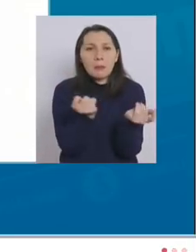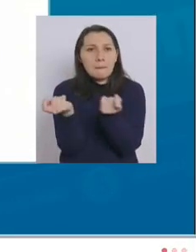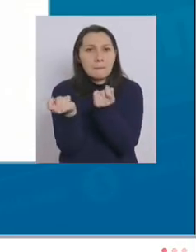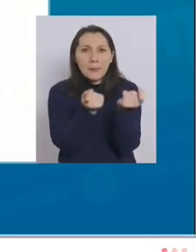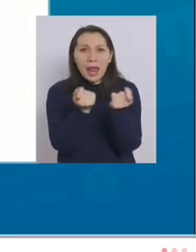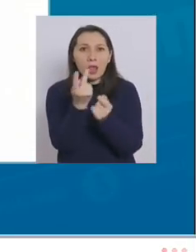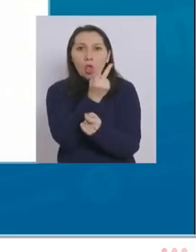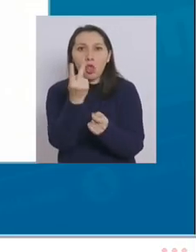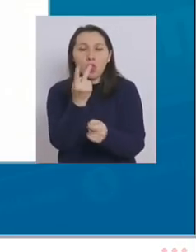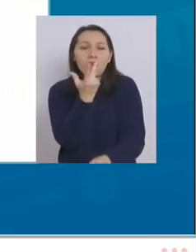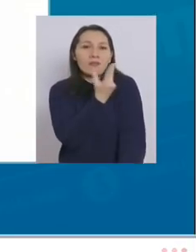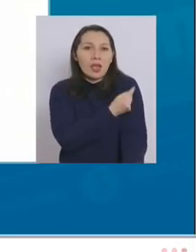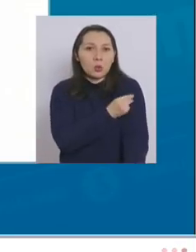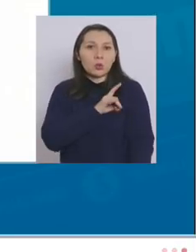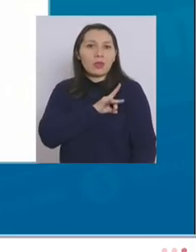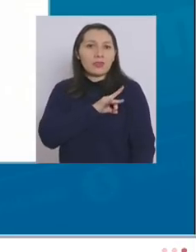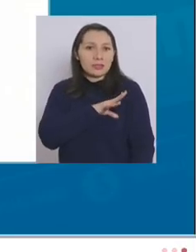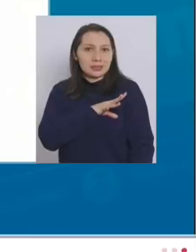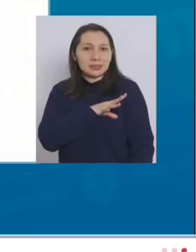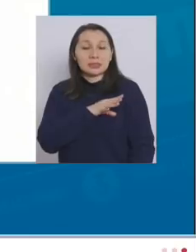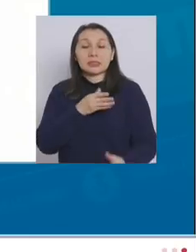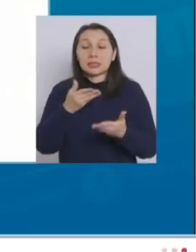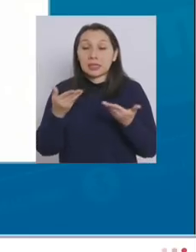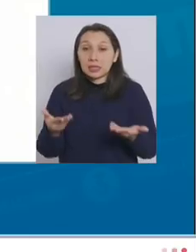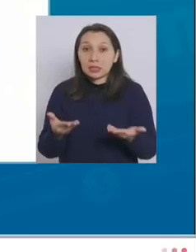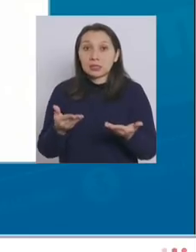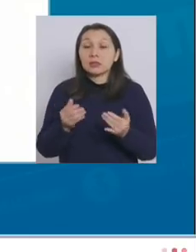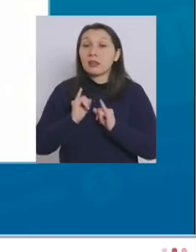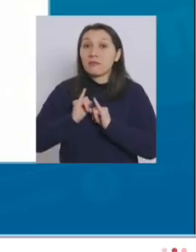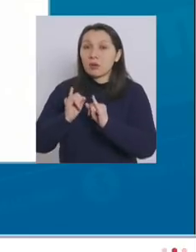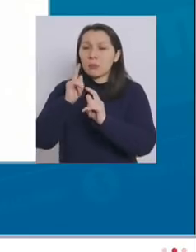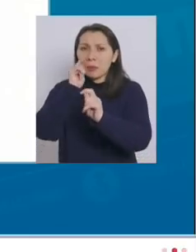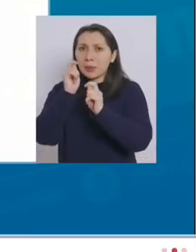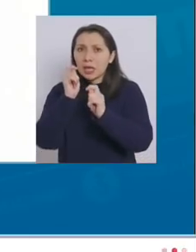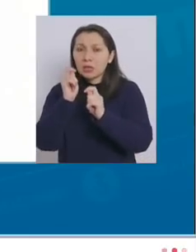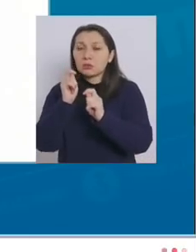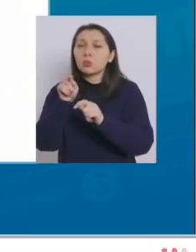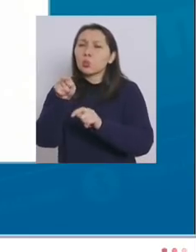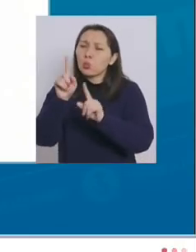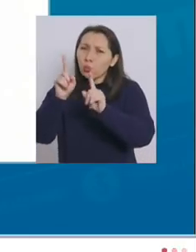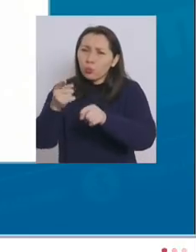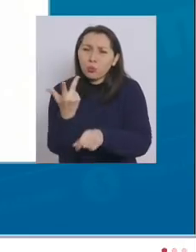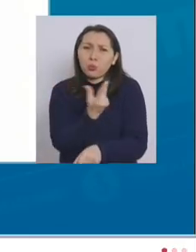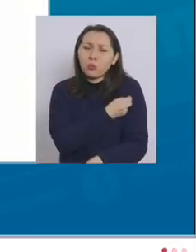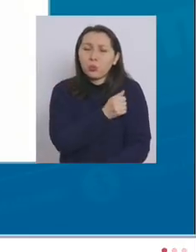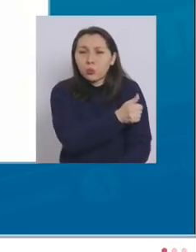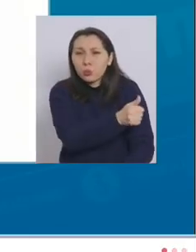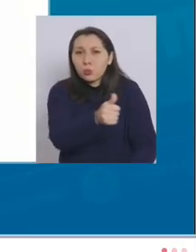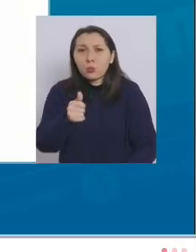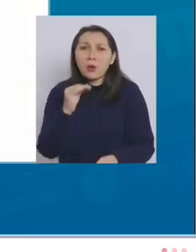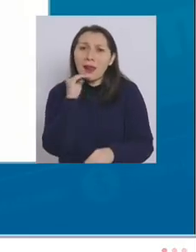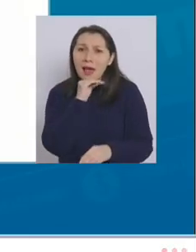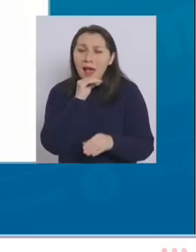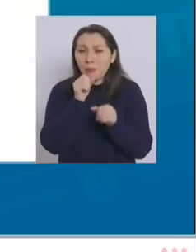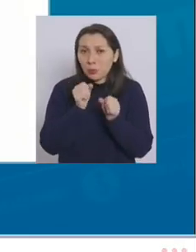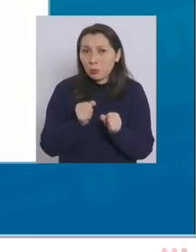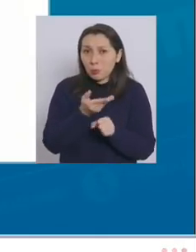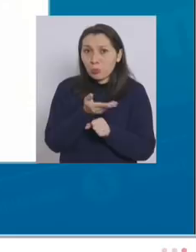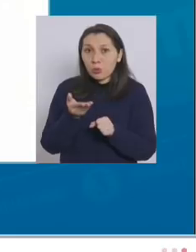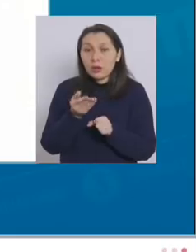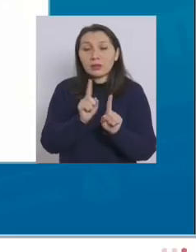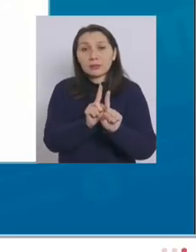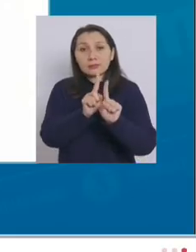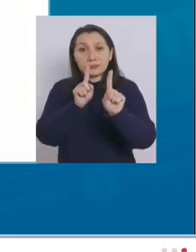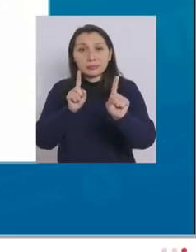similares entre las 2 vacunas que tenemos en Chile. Por lo tanto, comunicación de riesgo, vacúnense todos lo antes posible.